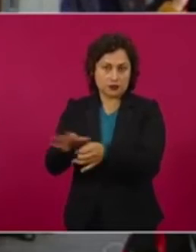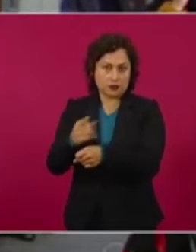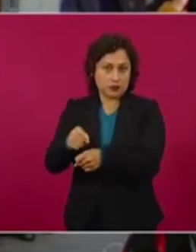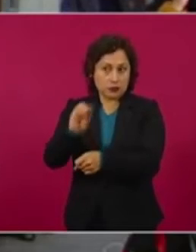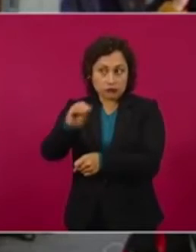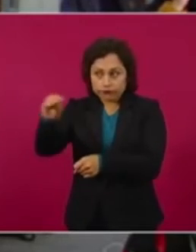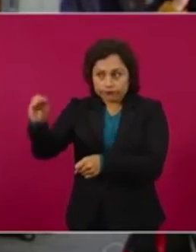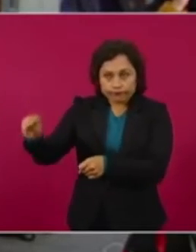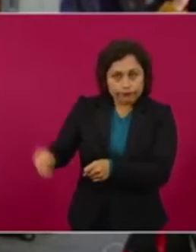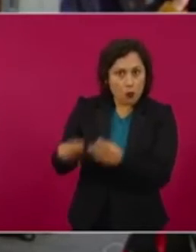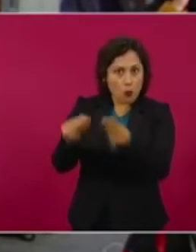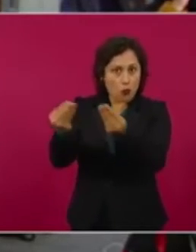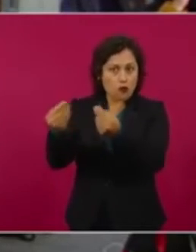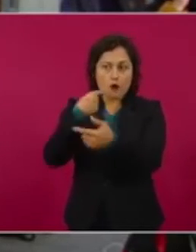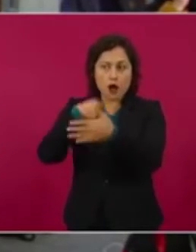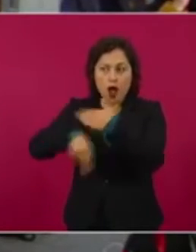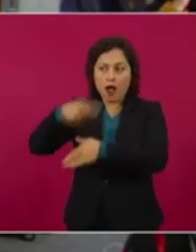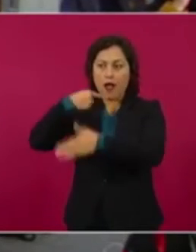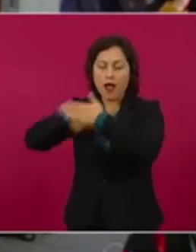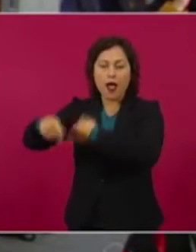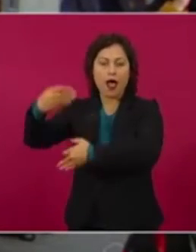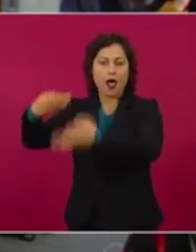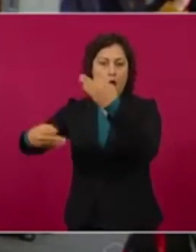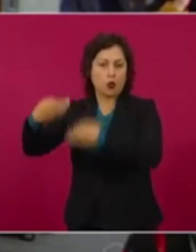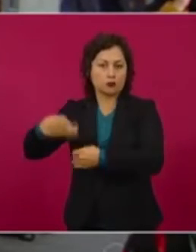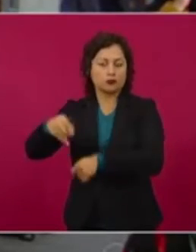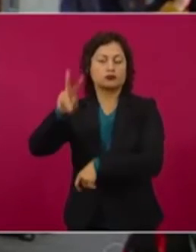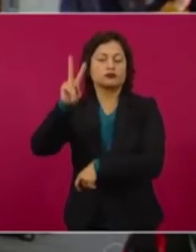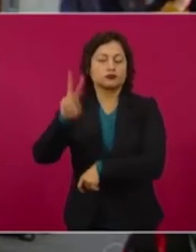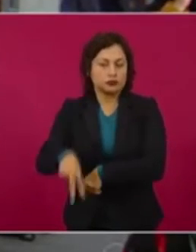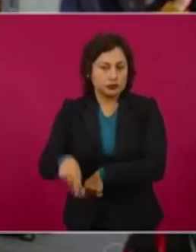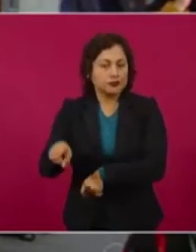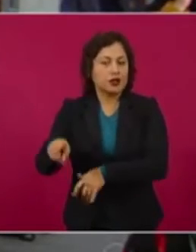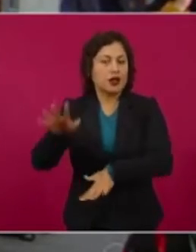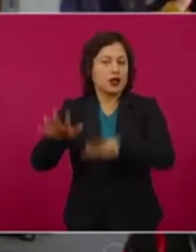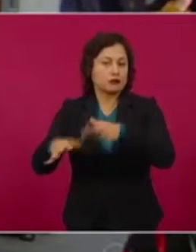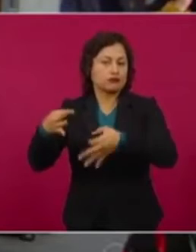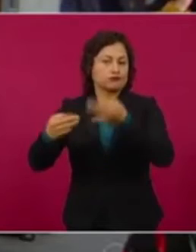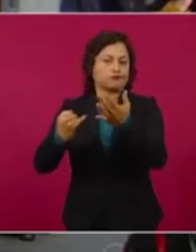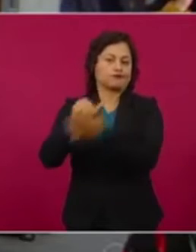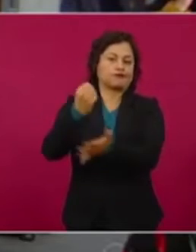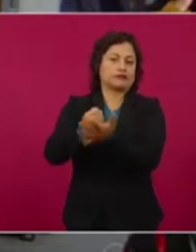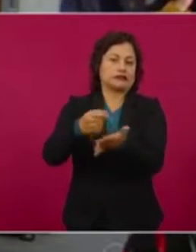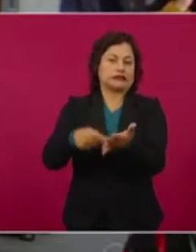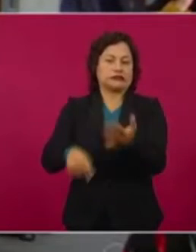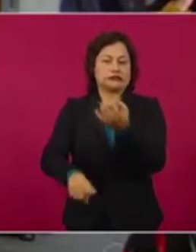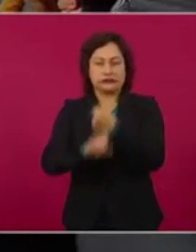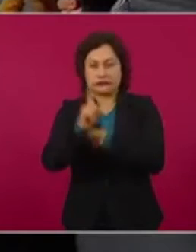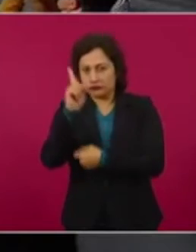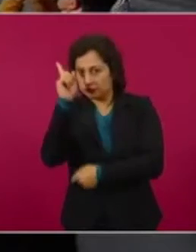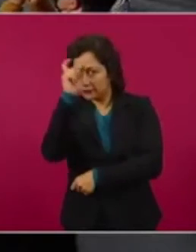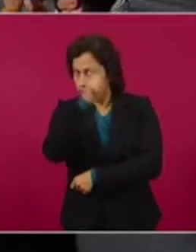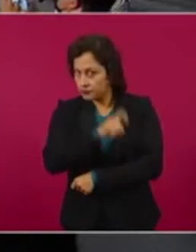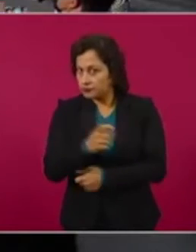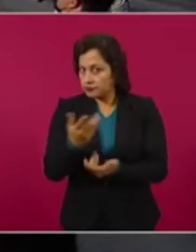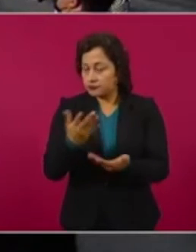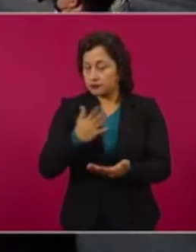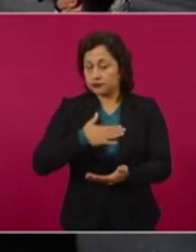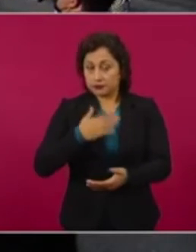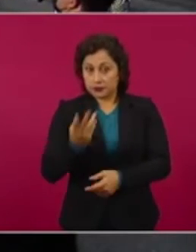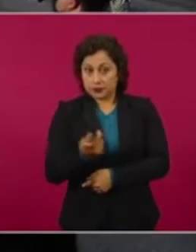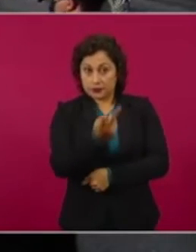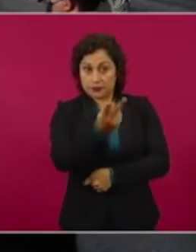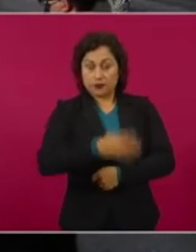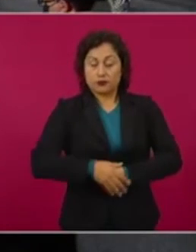En donde, pues bueno, se meten en situaciones delicadas. Sería mi primera pregunta, señor presidente. Sí, tienes toda